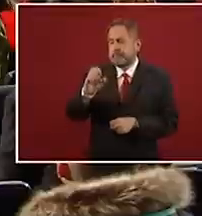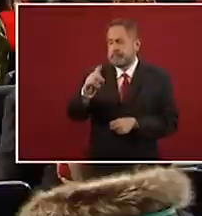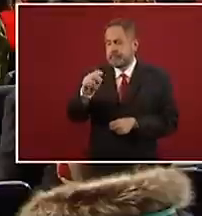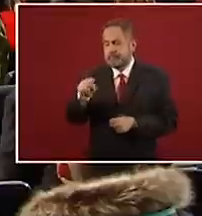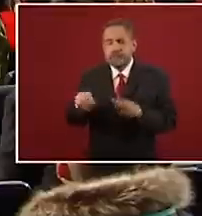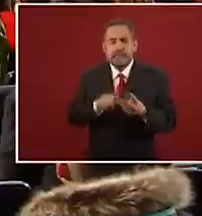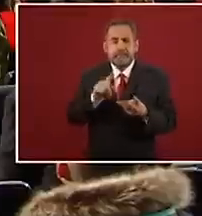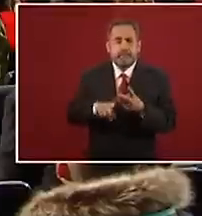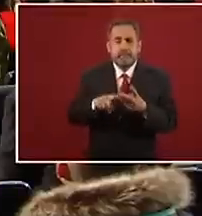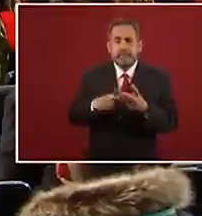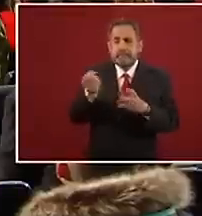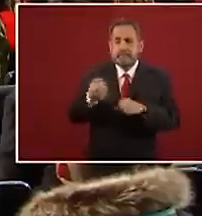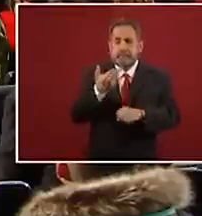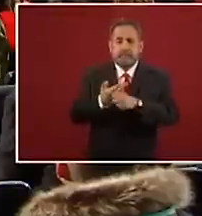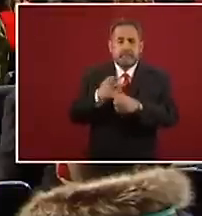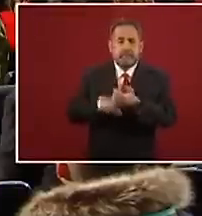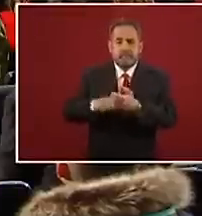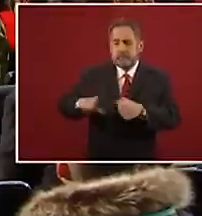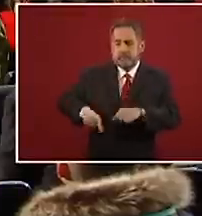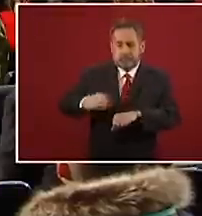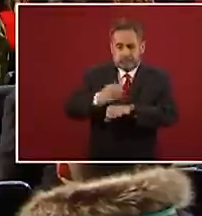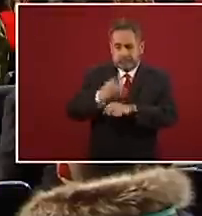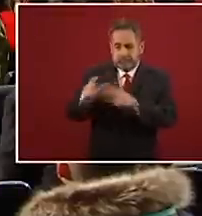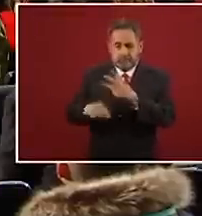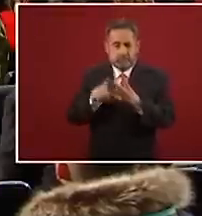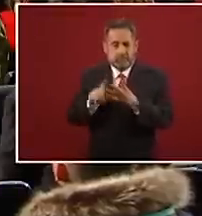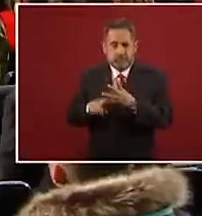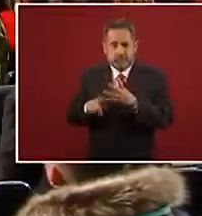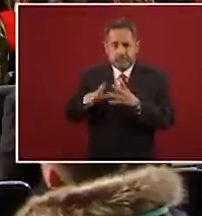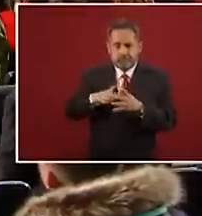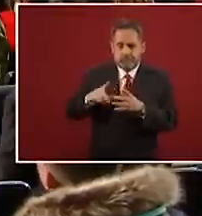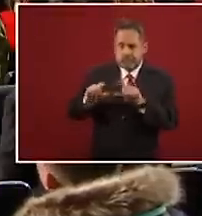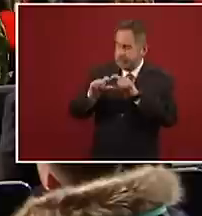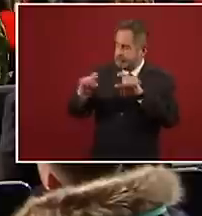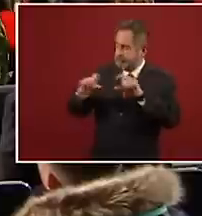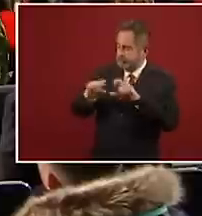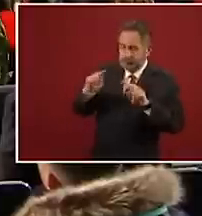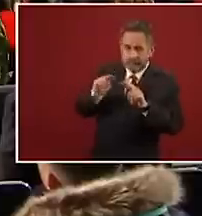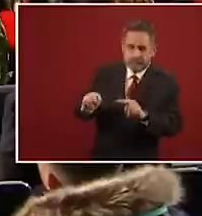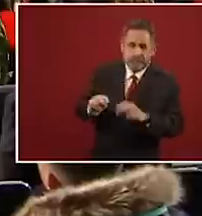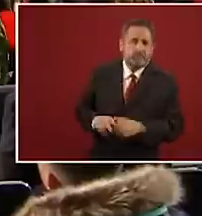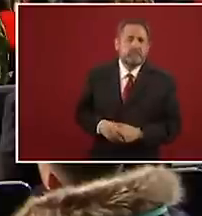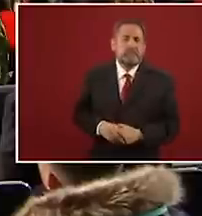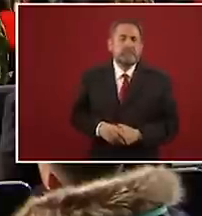está el secretario de Gobernación, aquí.